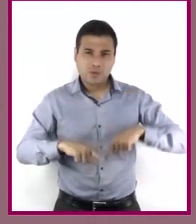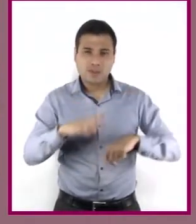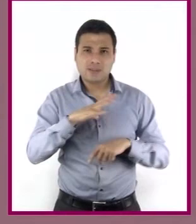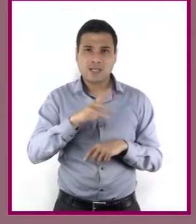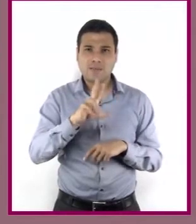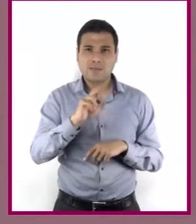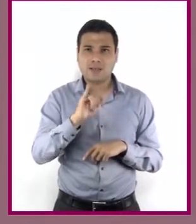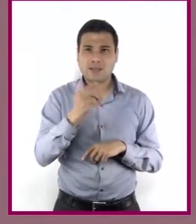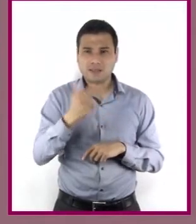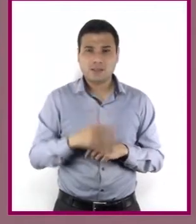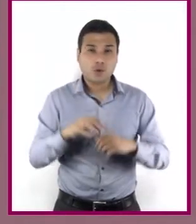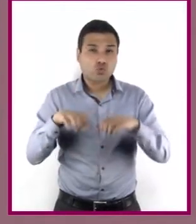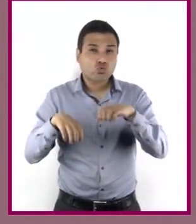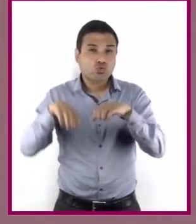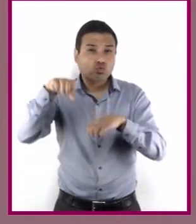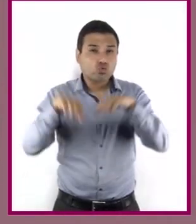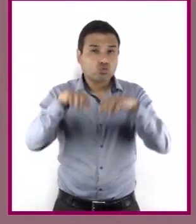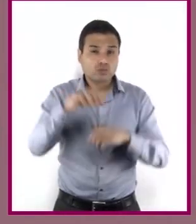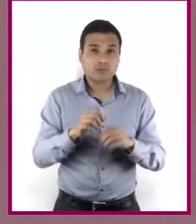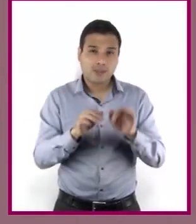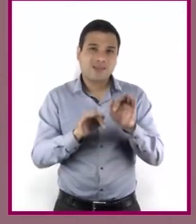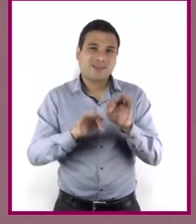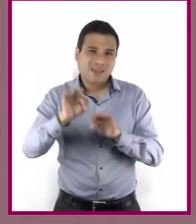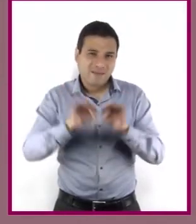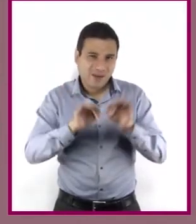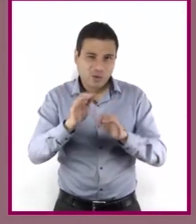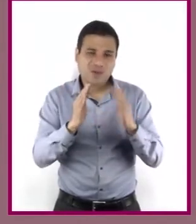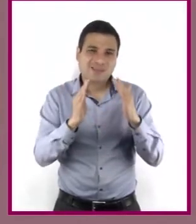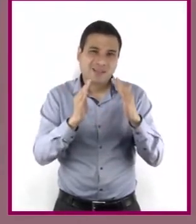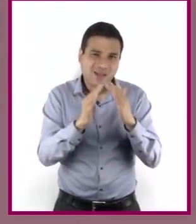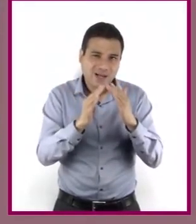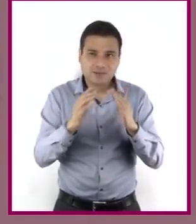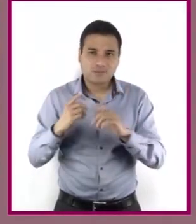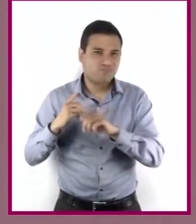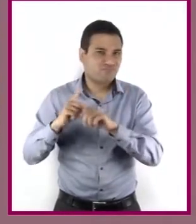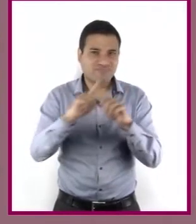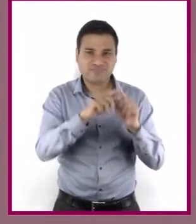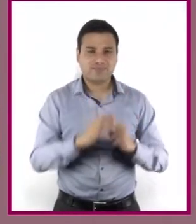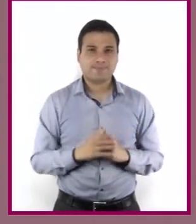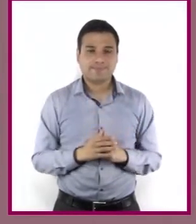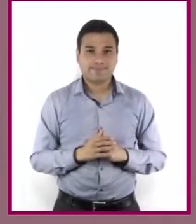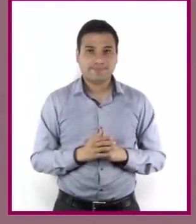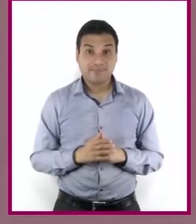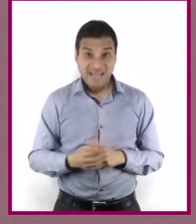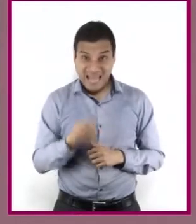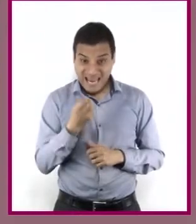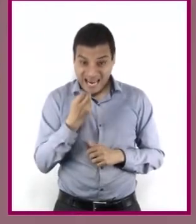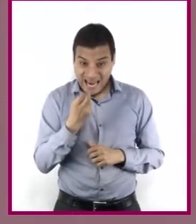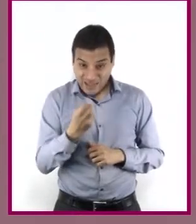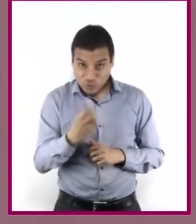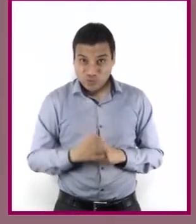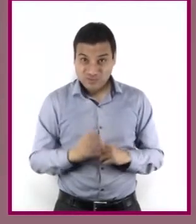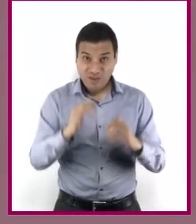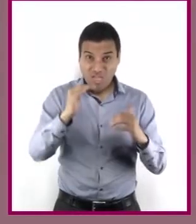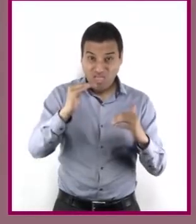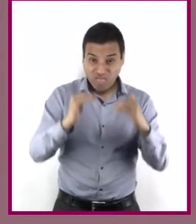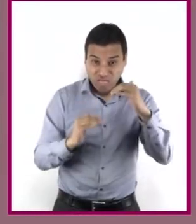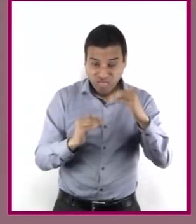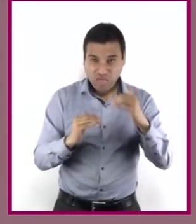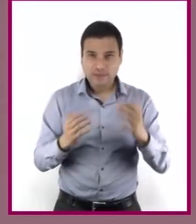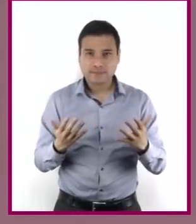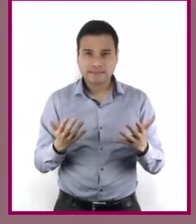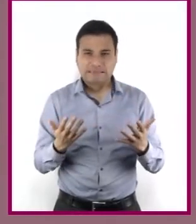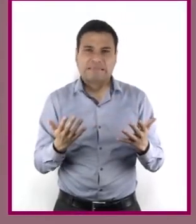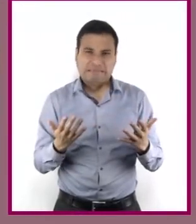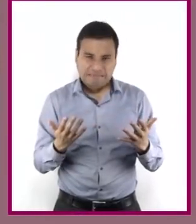adultos mayores y las trabajadoras del hogar, entre otros. Esta desigualdad económica y social incide en